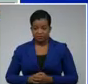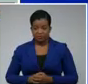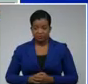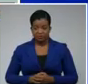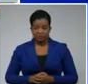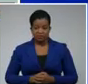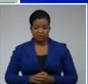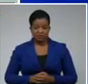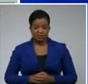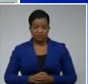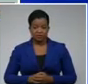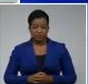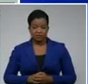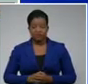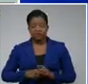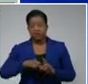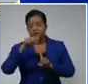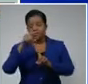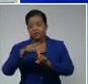8,7.